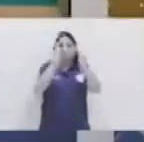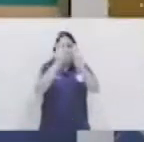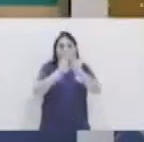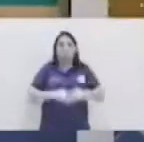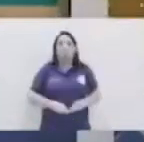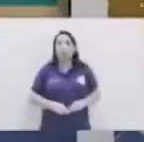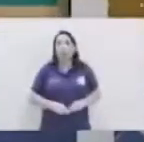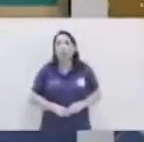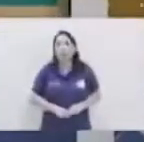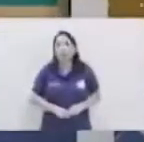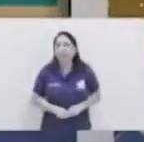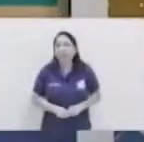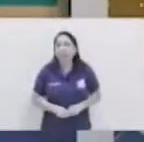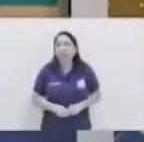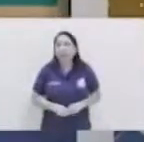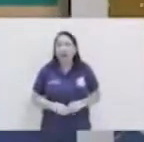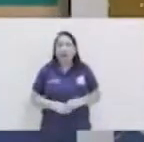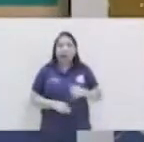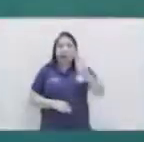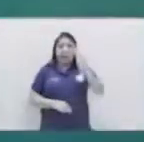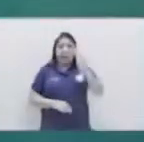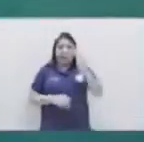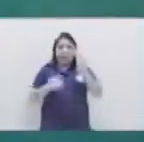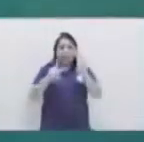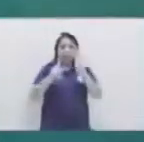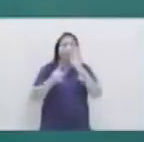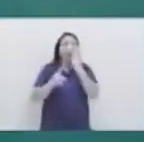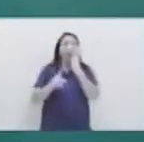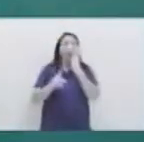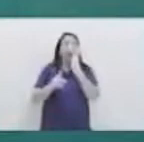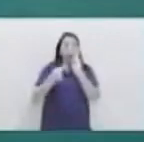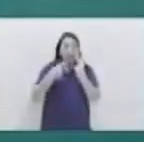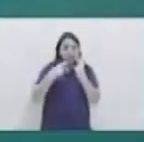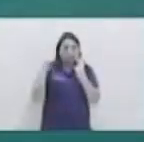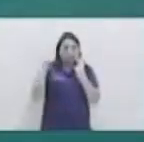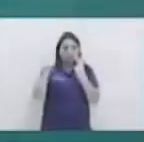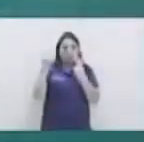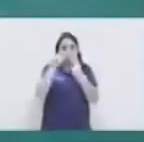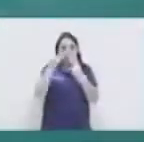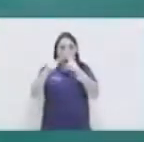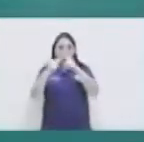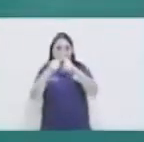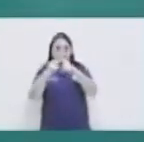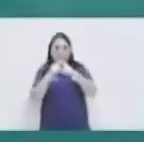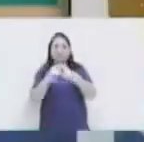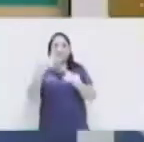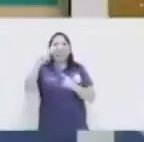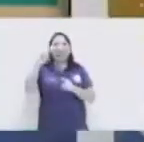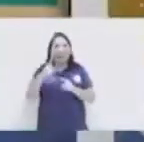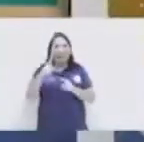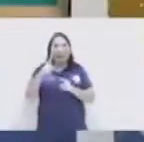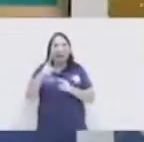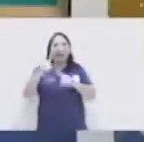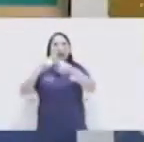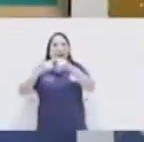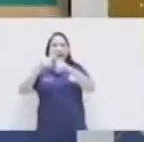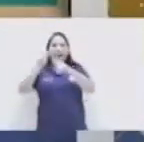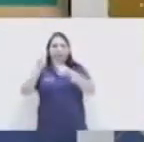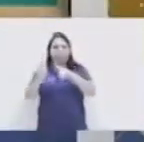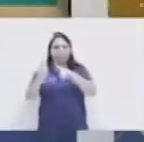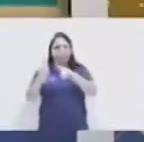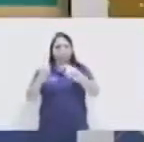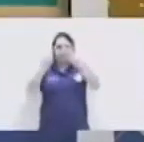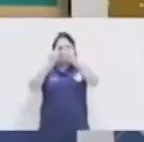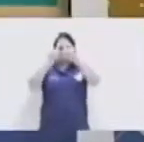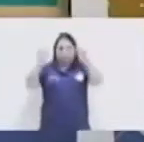caso del vértice va a ser igual a h y k. H va a ser el valor en x y k el valor en el eje y de